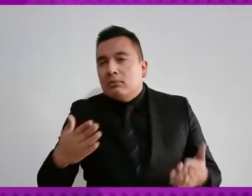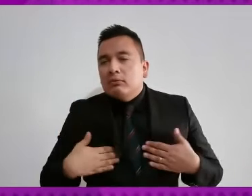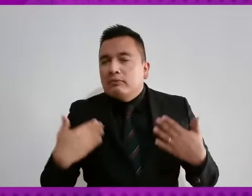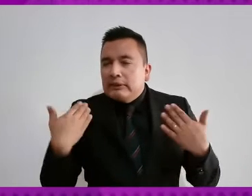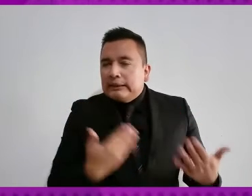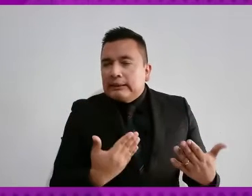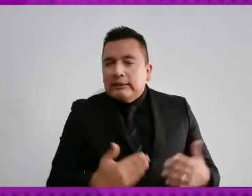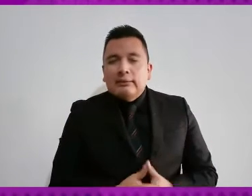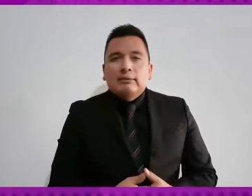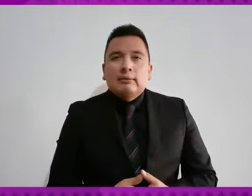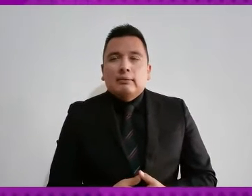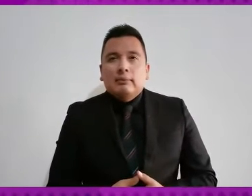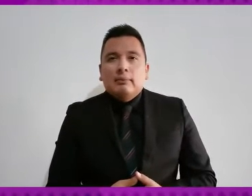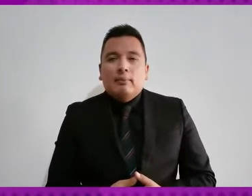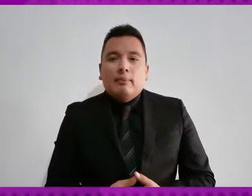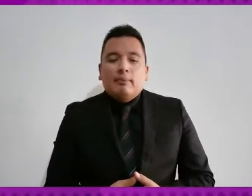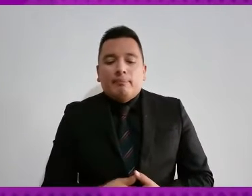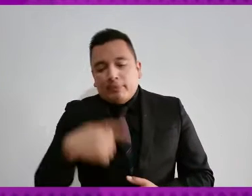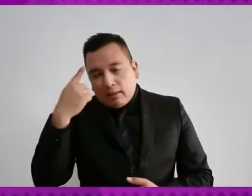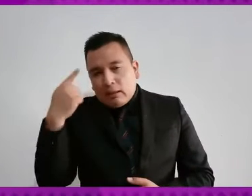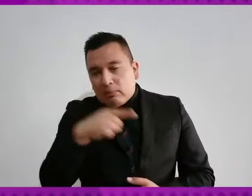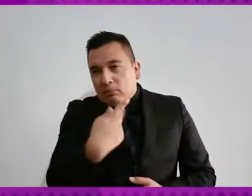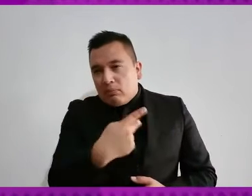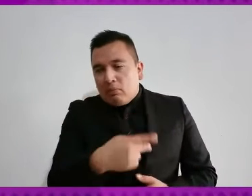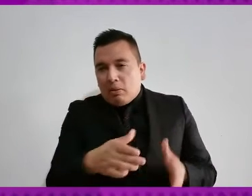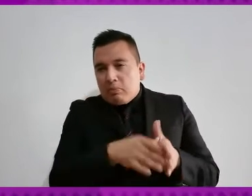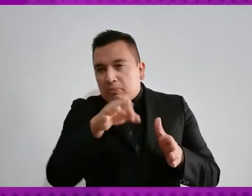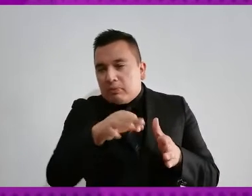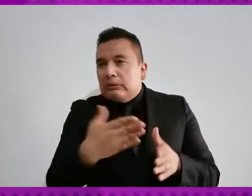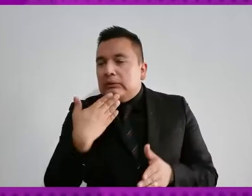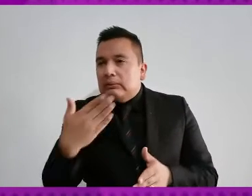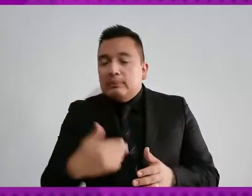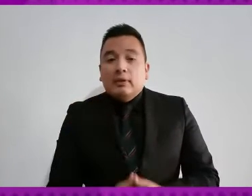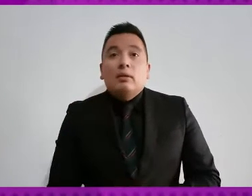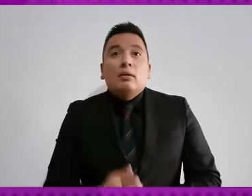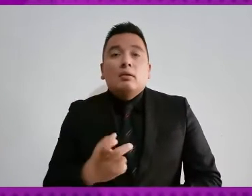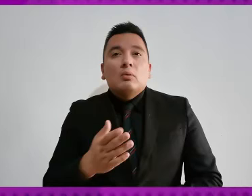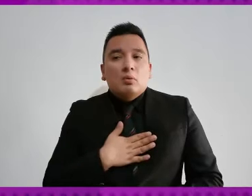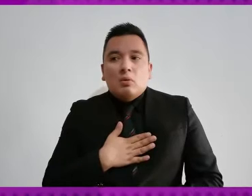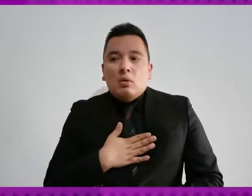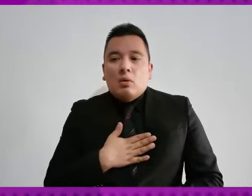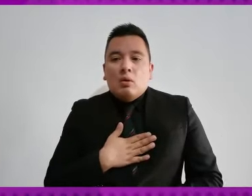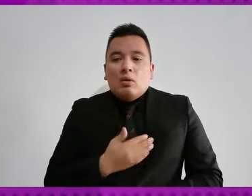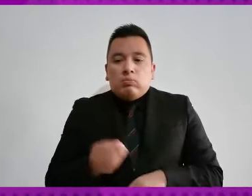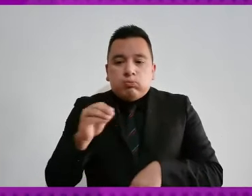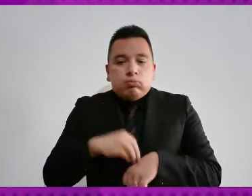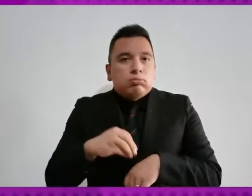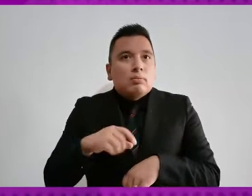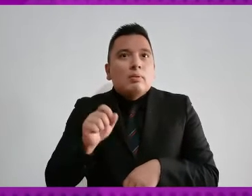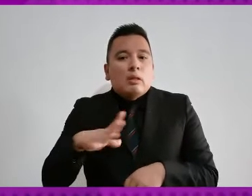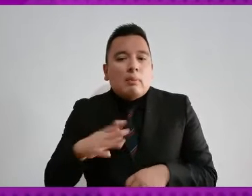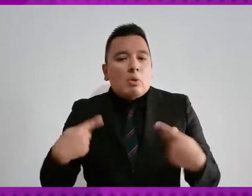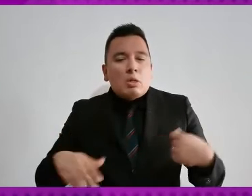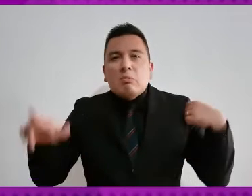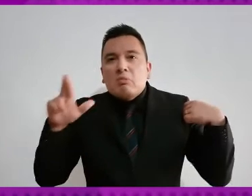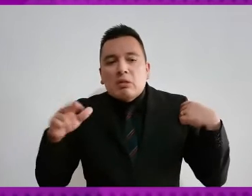y esta confianza que el propio desarrollo de la jornada electoral se lleve a cabo. Yo sumaría a lo que mencionas los observadores